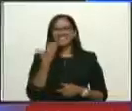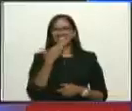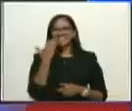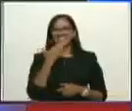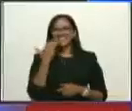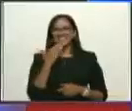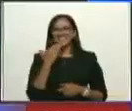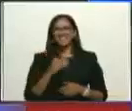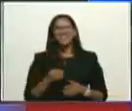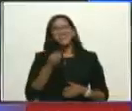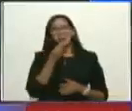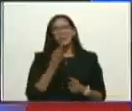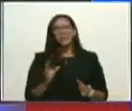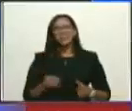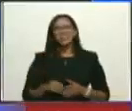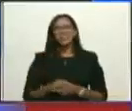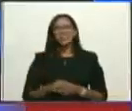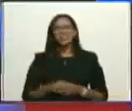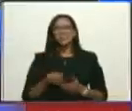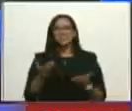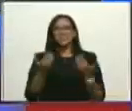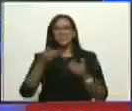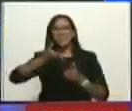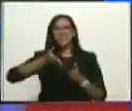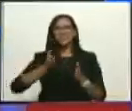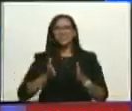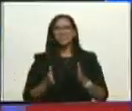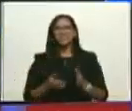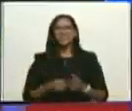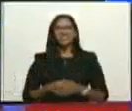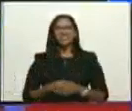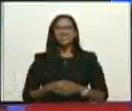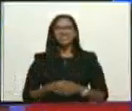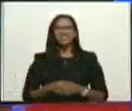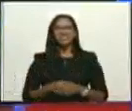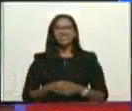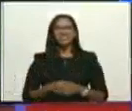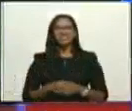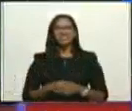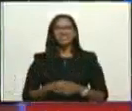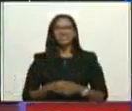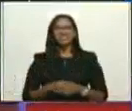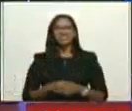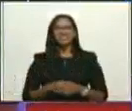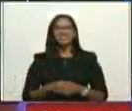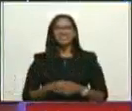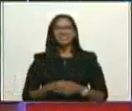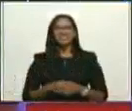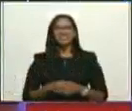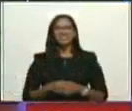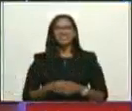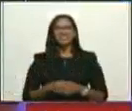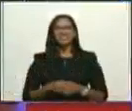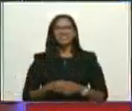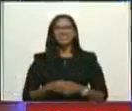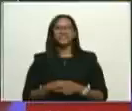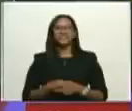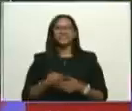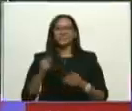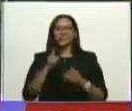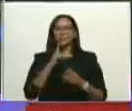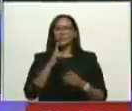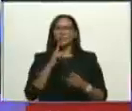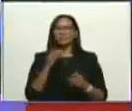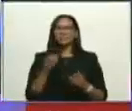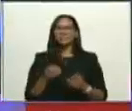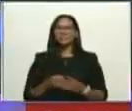Bueno, traigan ahí, pues, el cuchillo. Ya, ya viene el cuchillo, ya. Traigan, ¿por dónde se prende esto? ¿Por